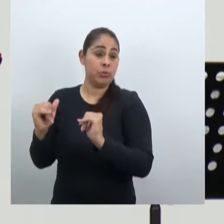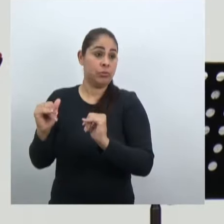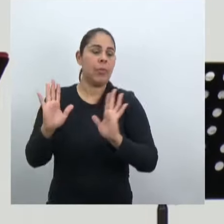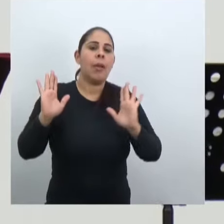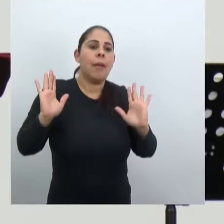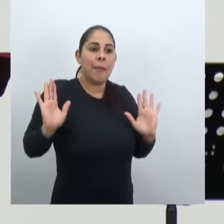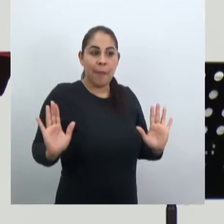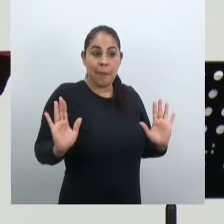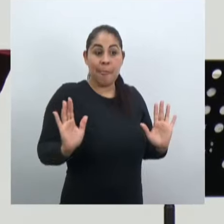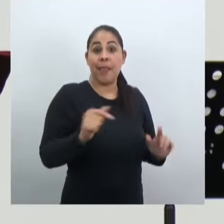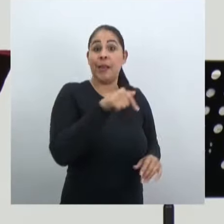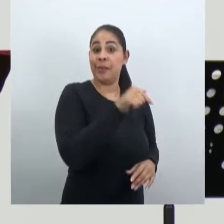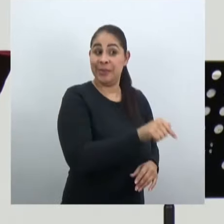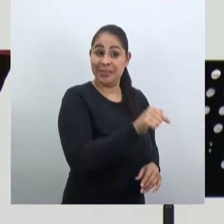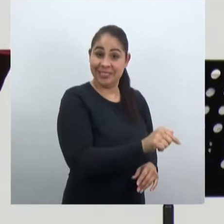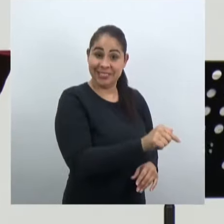mire, mire, mire las caras que me ponen.